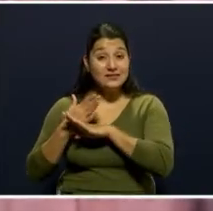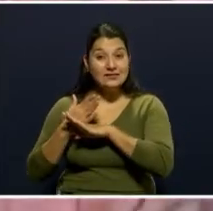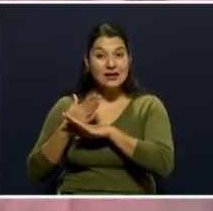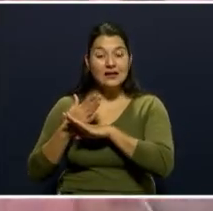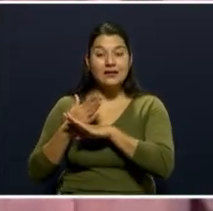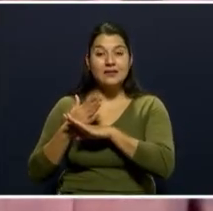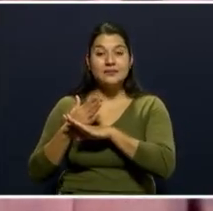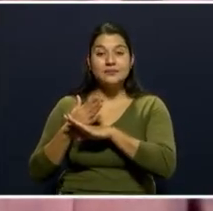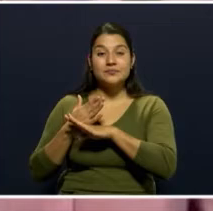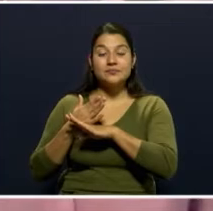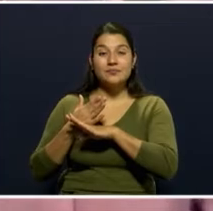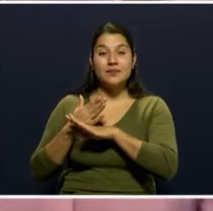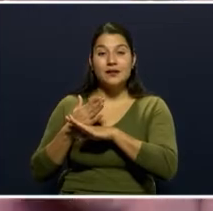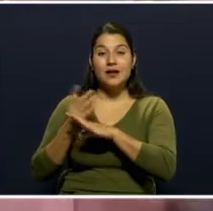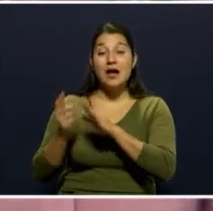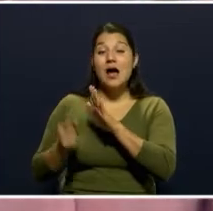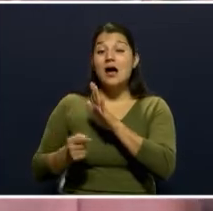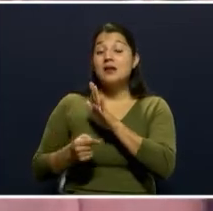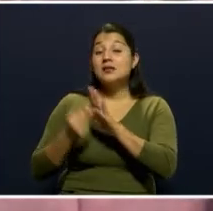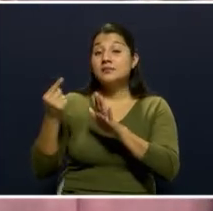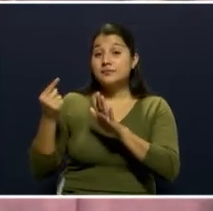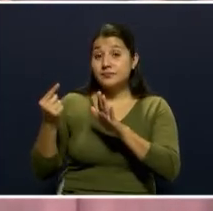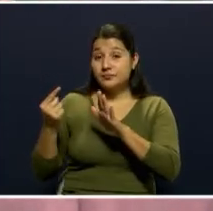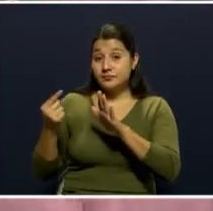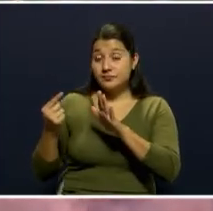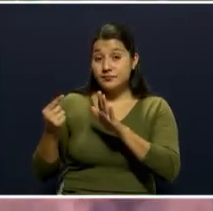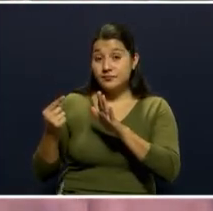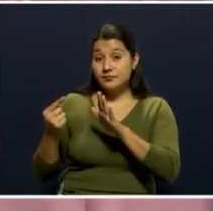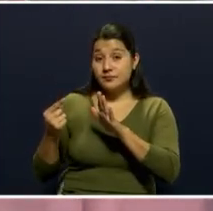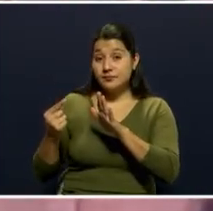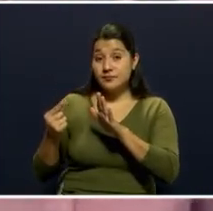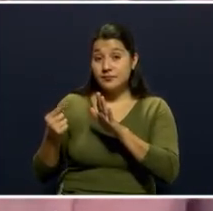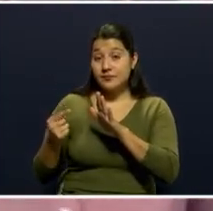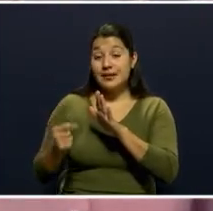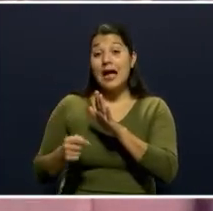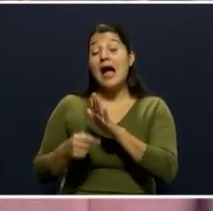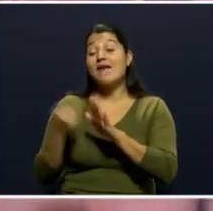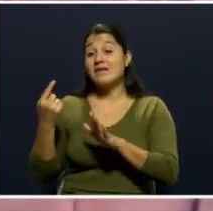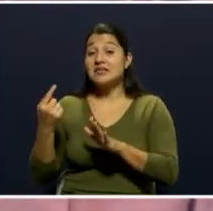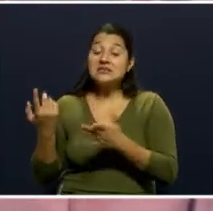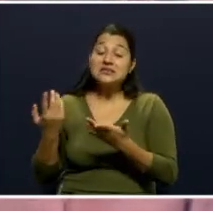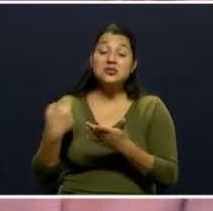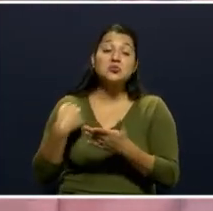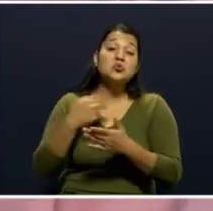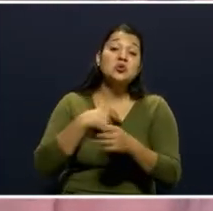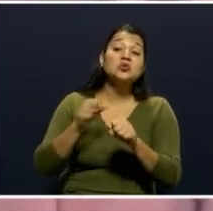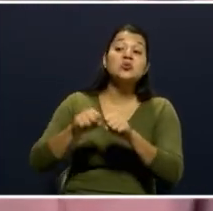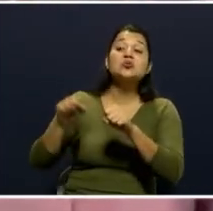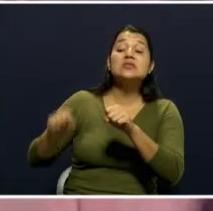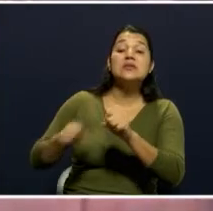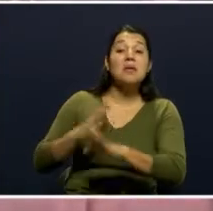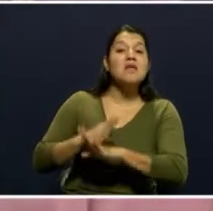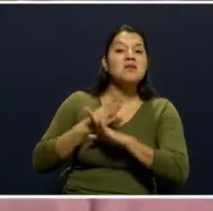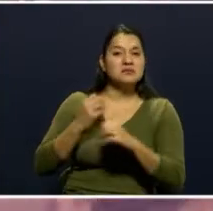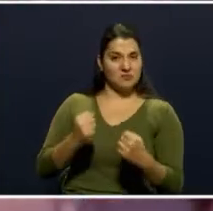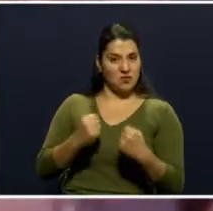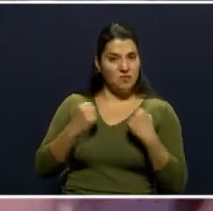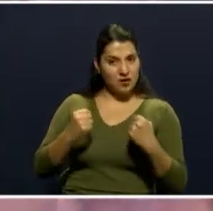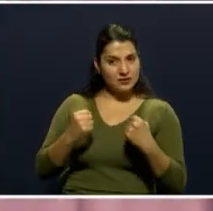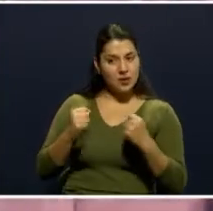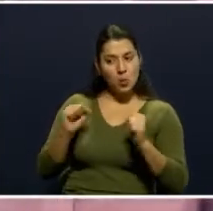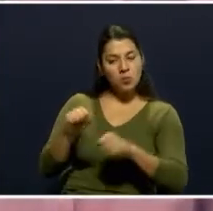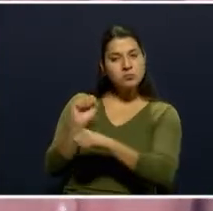momentos en los que se da una respuesta mucho mayor de nuestro sistema inmune, en casos que son tal vez una minoría, pero se